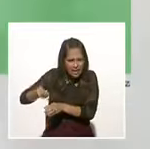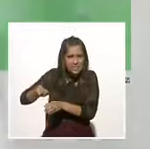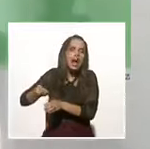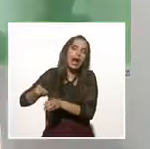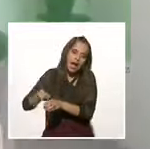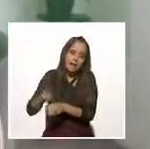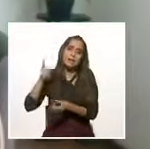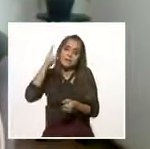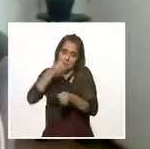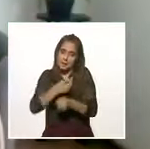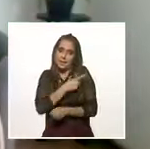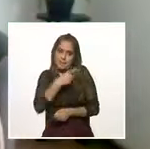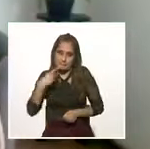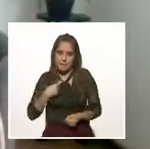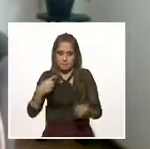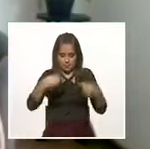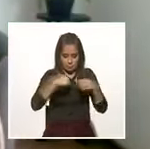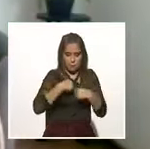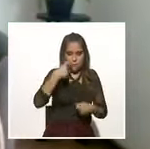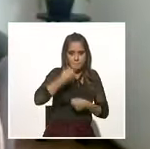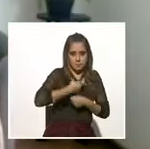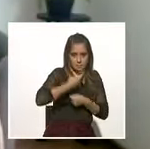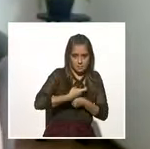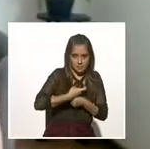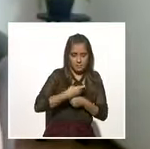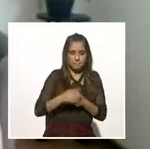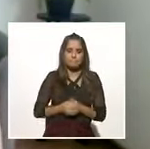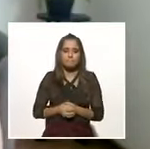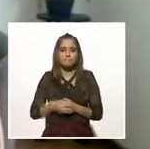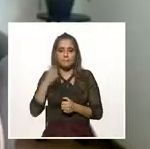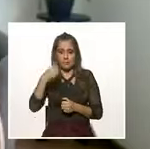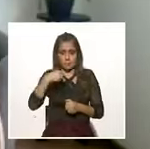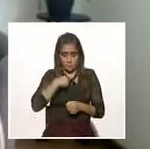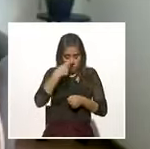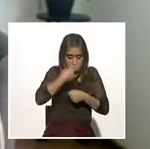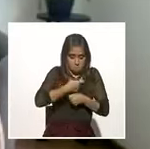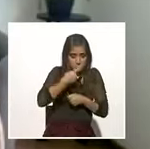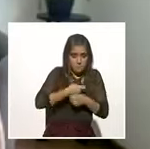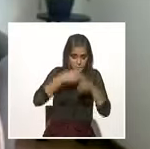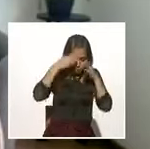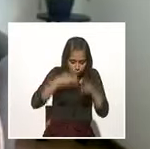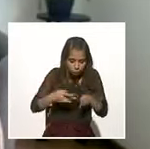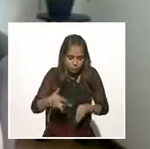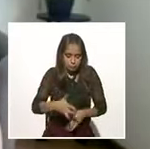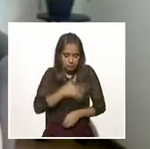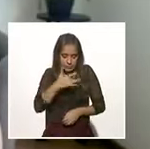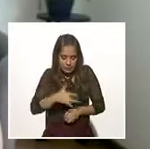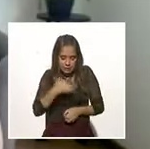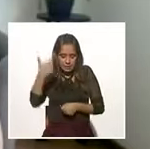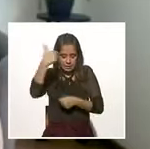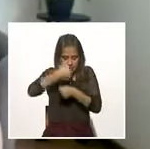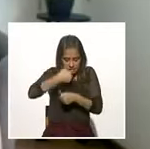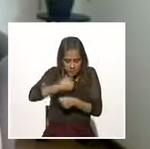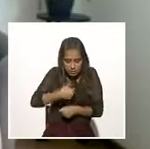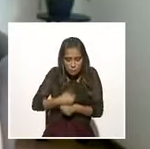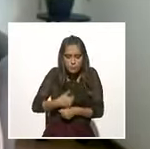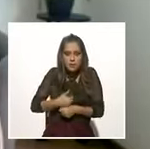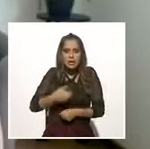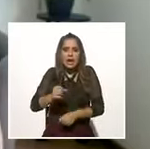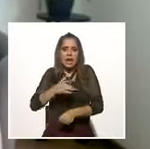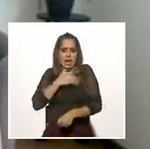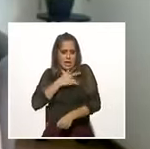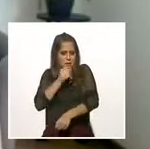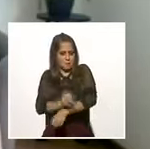trabajo personal. Dentro de este trabajo personal hablamos de permitir sentirnos, permitir llegar a nosotros todas esas